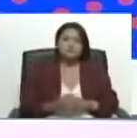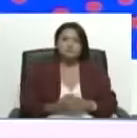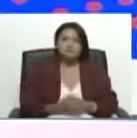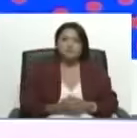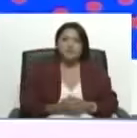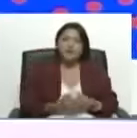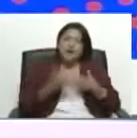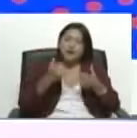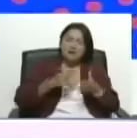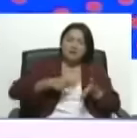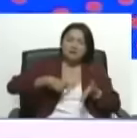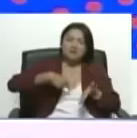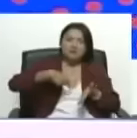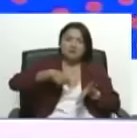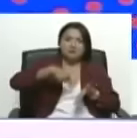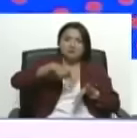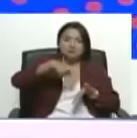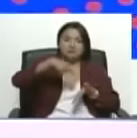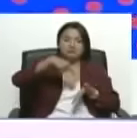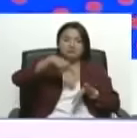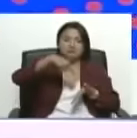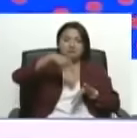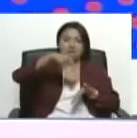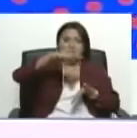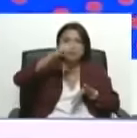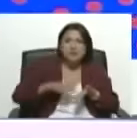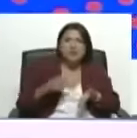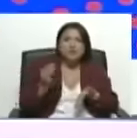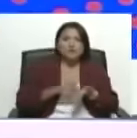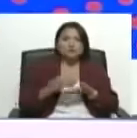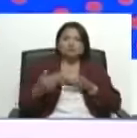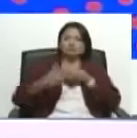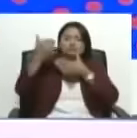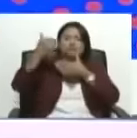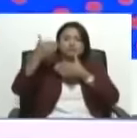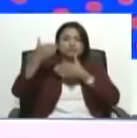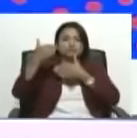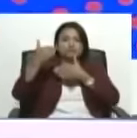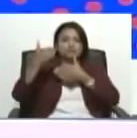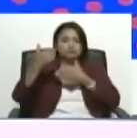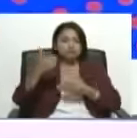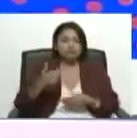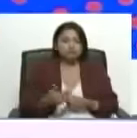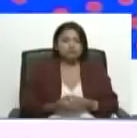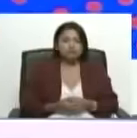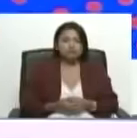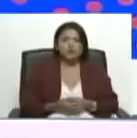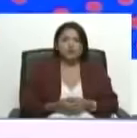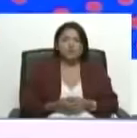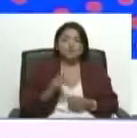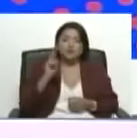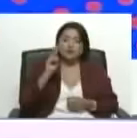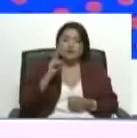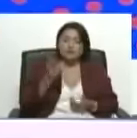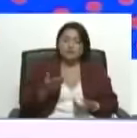firmar un capítulo más de estos agresores externos que